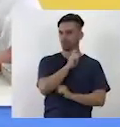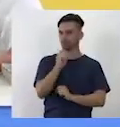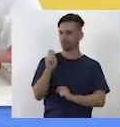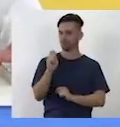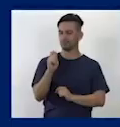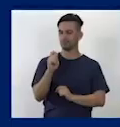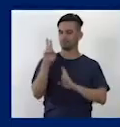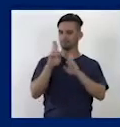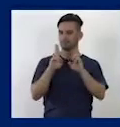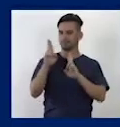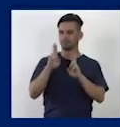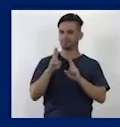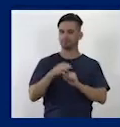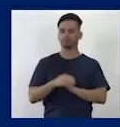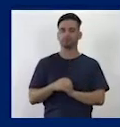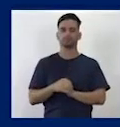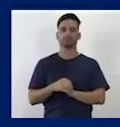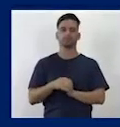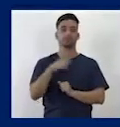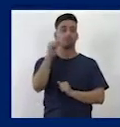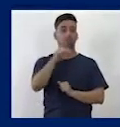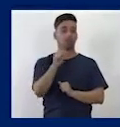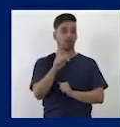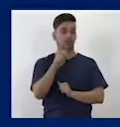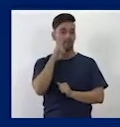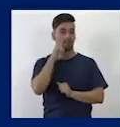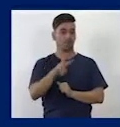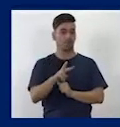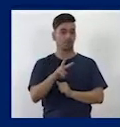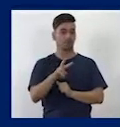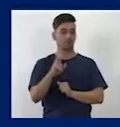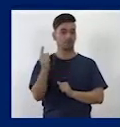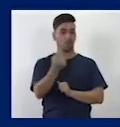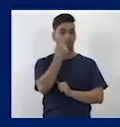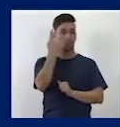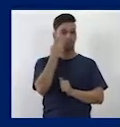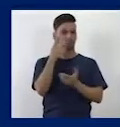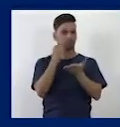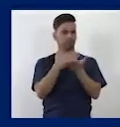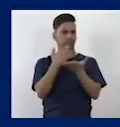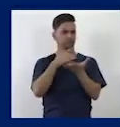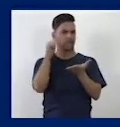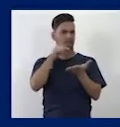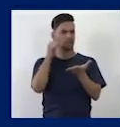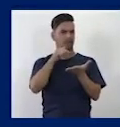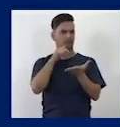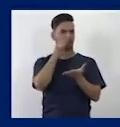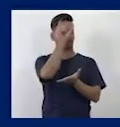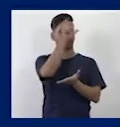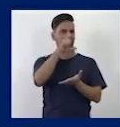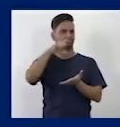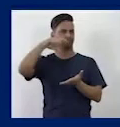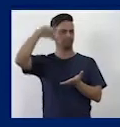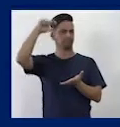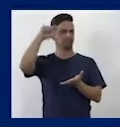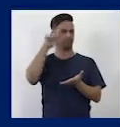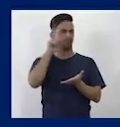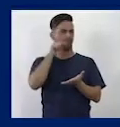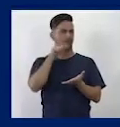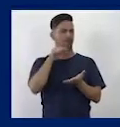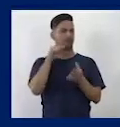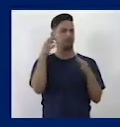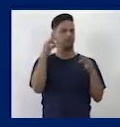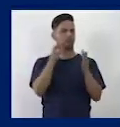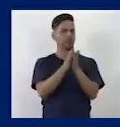bien los número uno busca en el libro la tabla de potenciales estándar de electrodo debe estar en las páginas